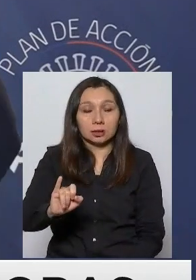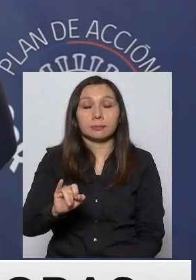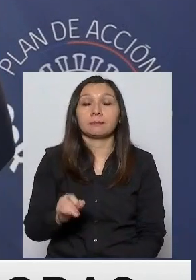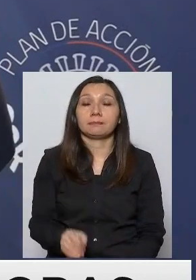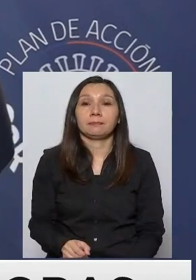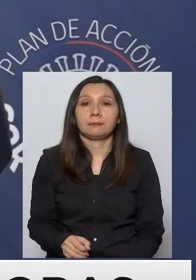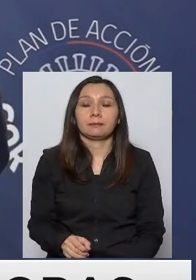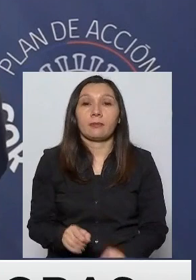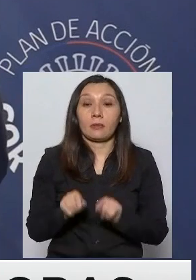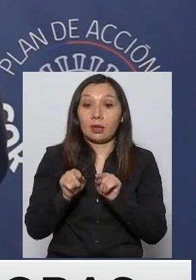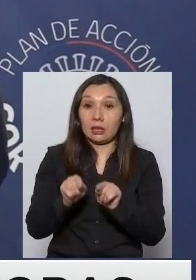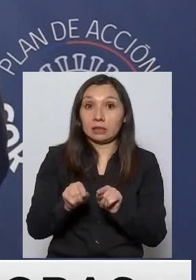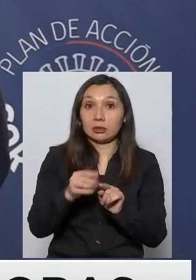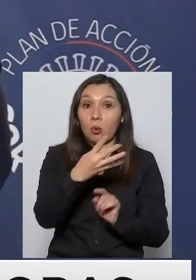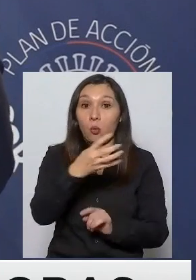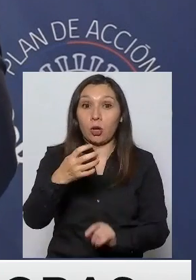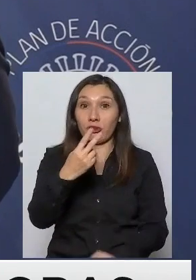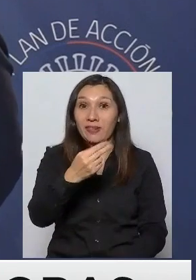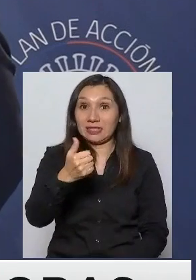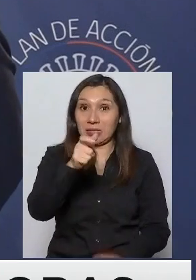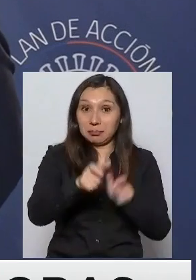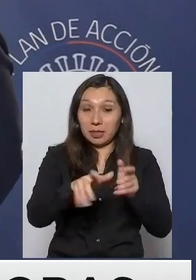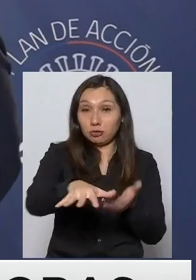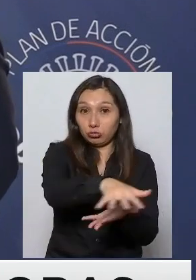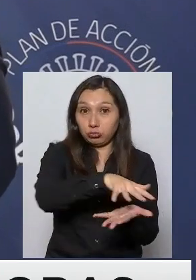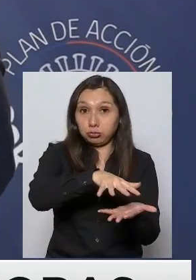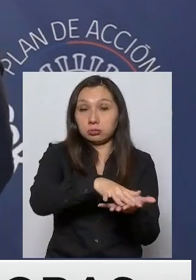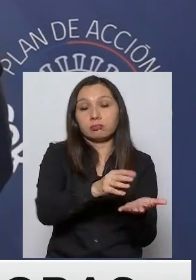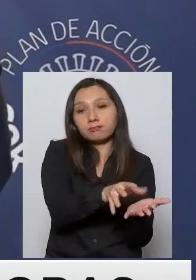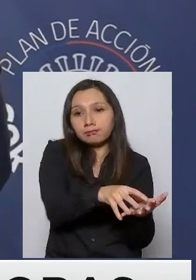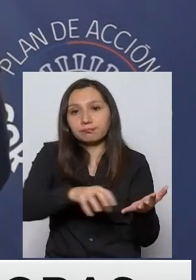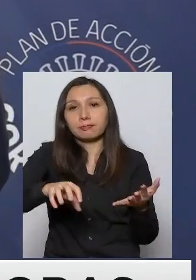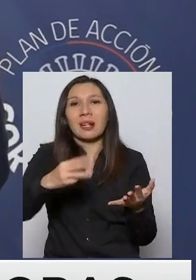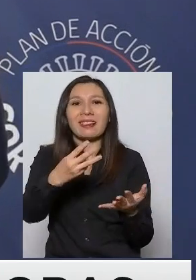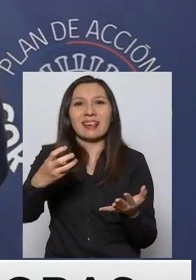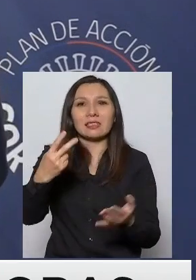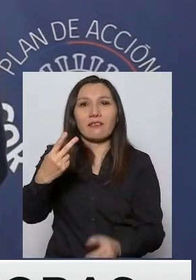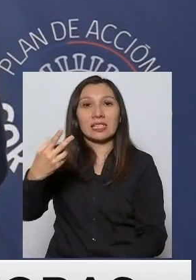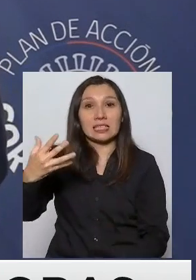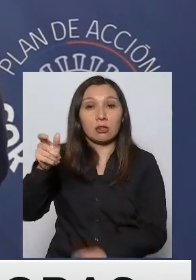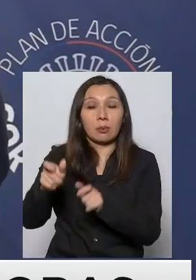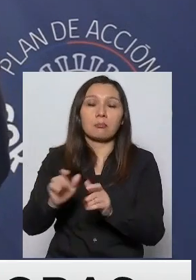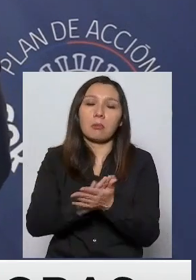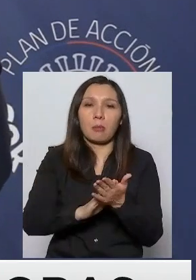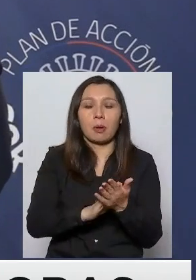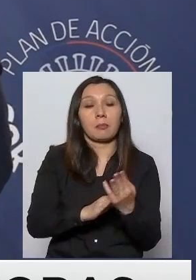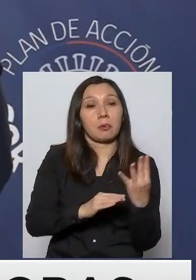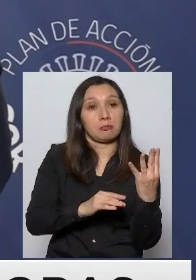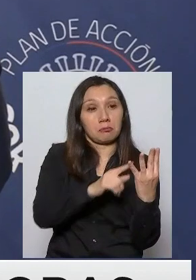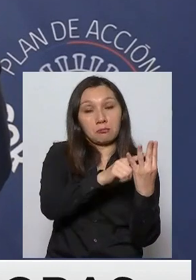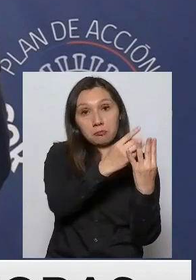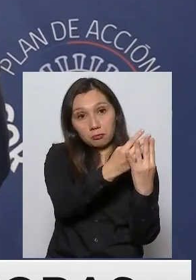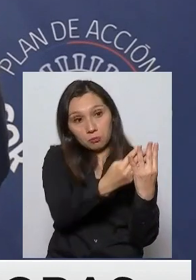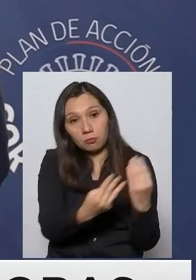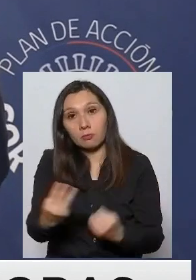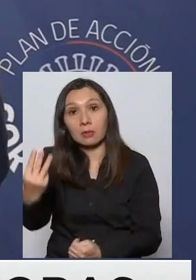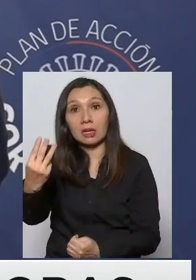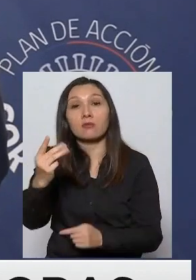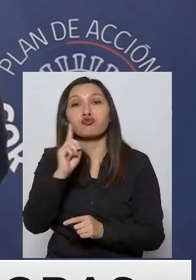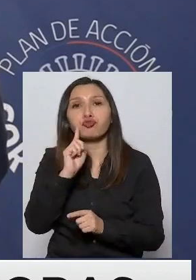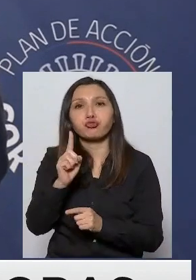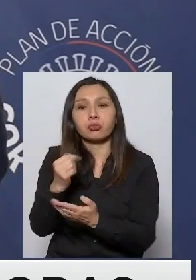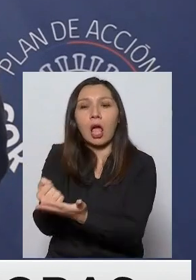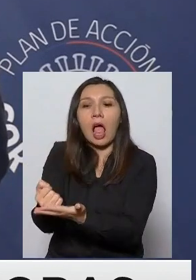en de estos 426 hay 325 es decir 3 de cada 4 se encuentran con